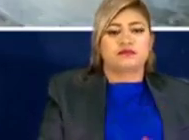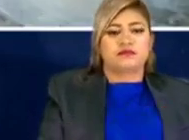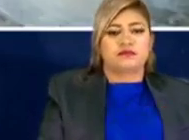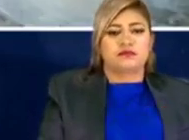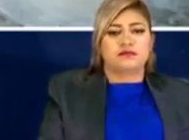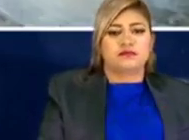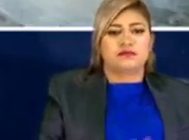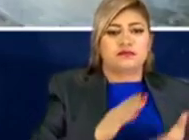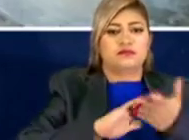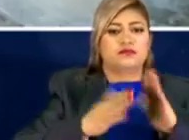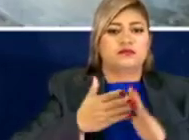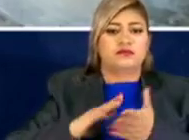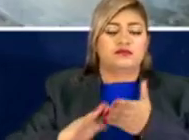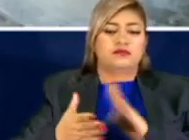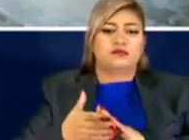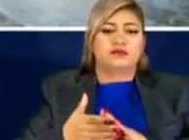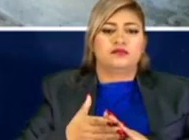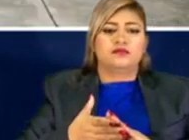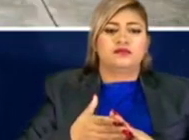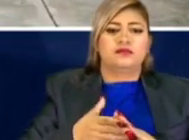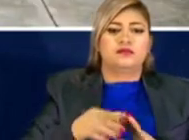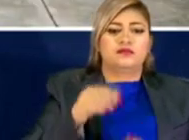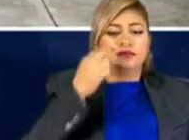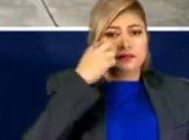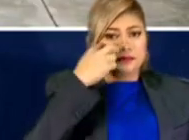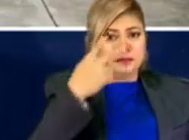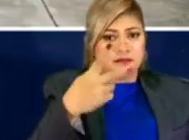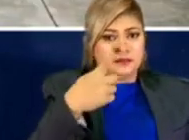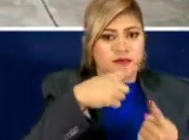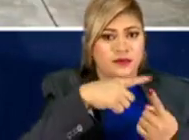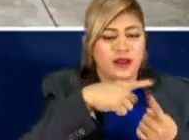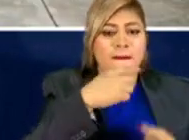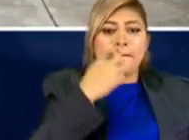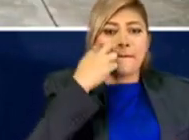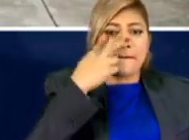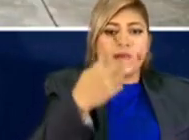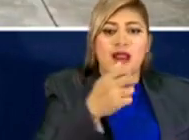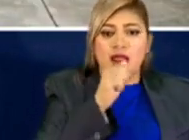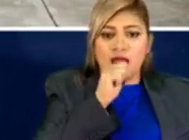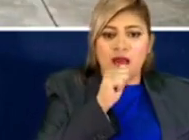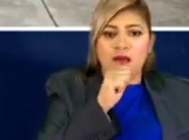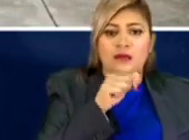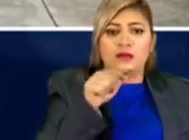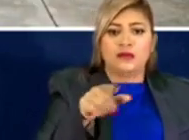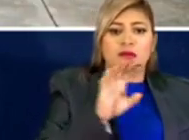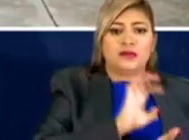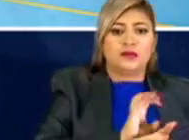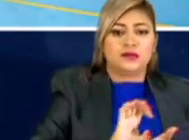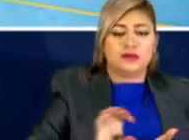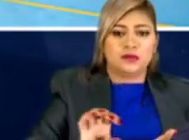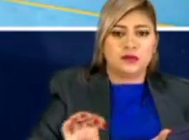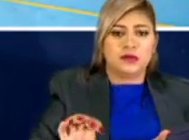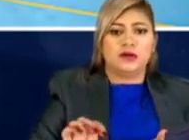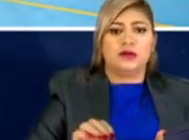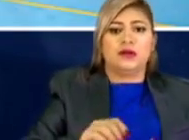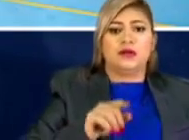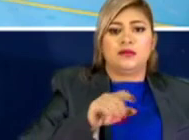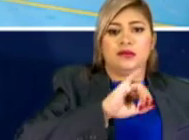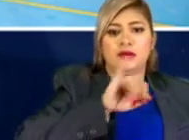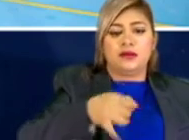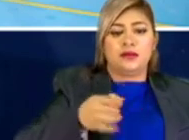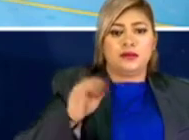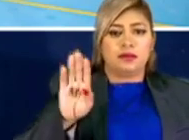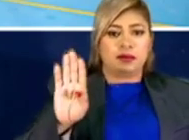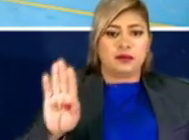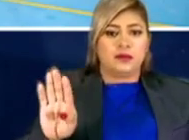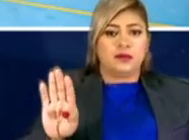En la comunidad El Pilón, Montijo, Veraguas, se entregó el Instituto Profesional Técnico Jaime Melavet,